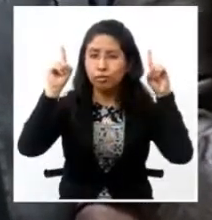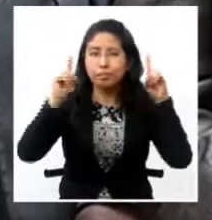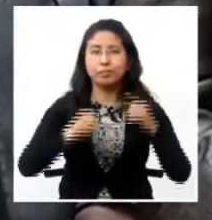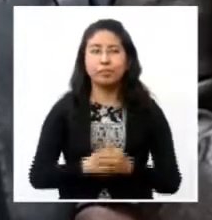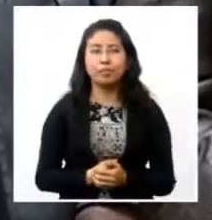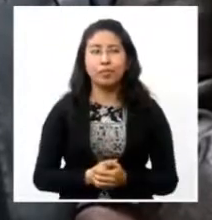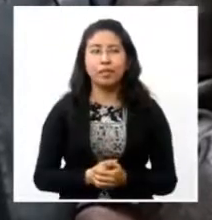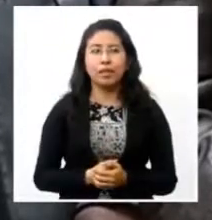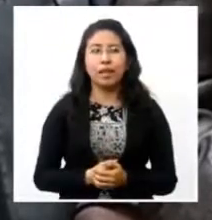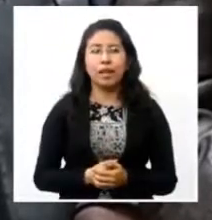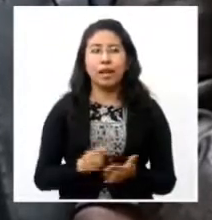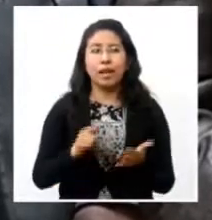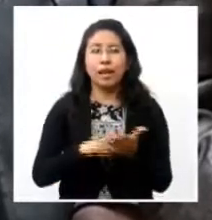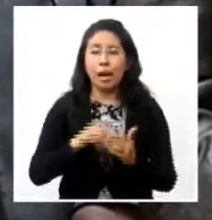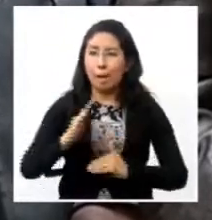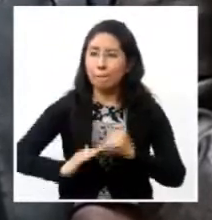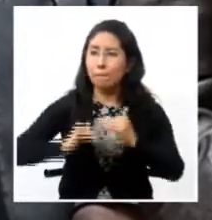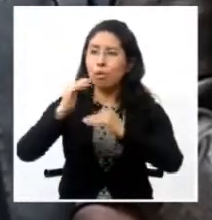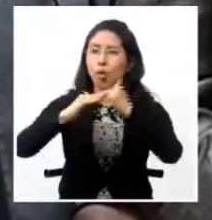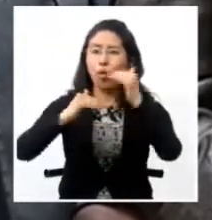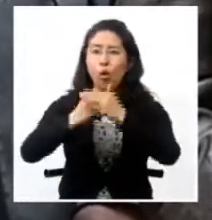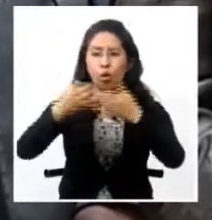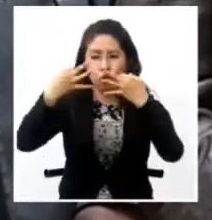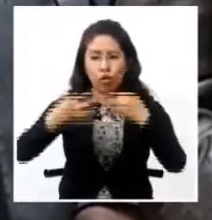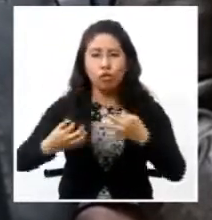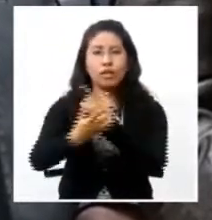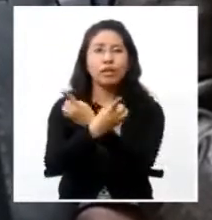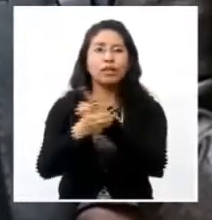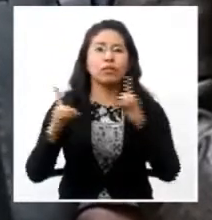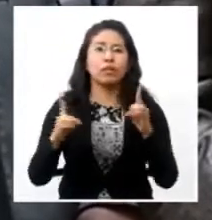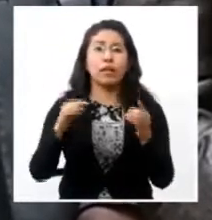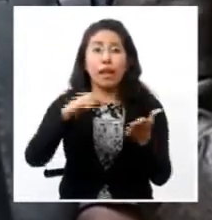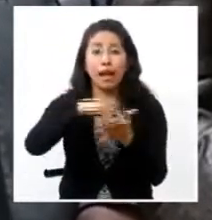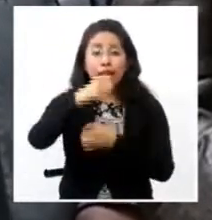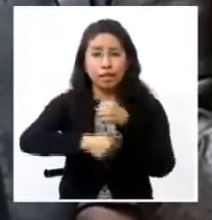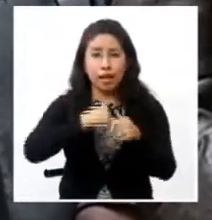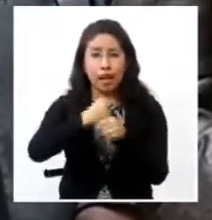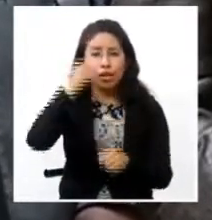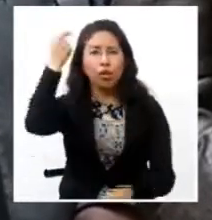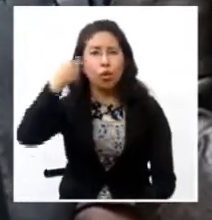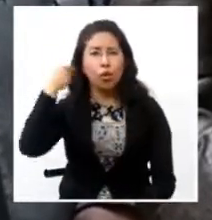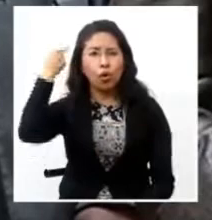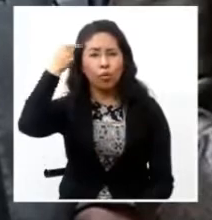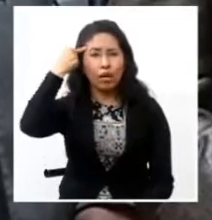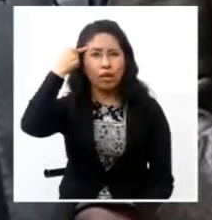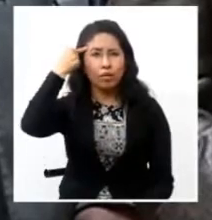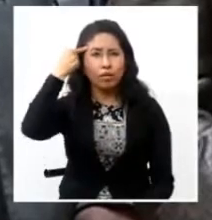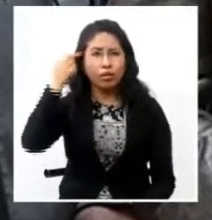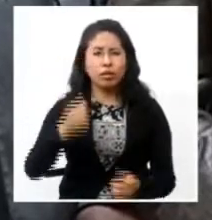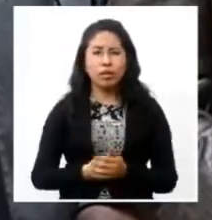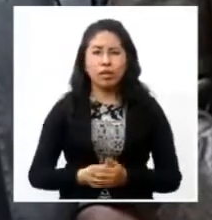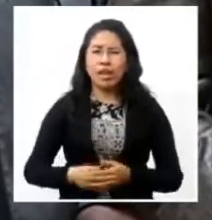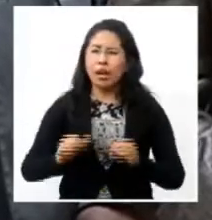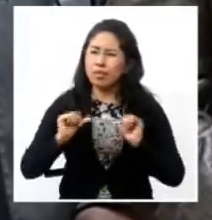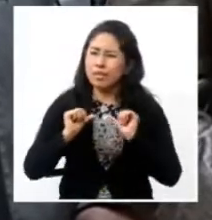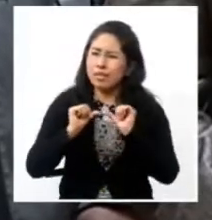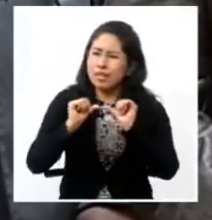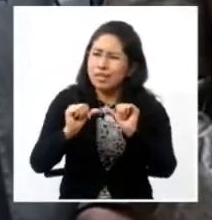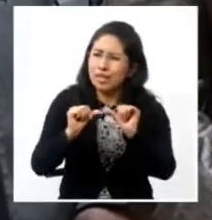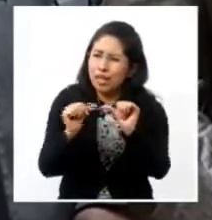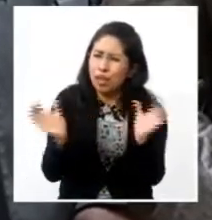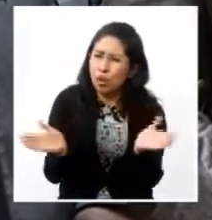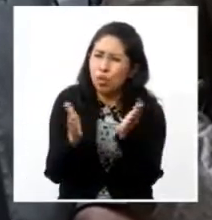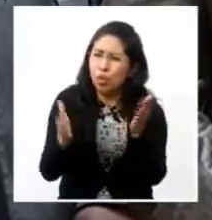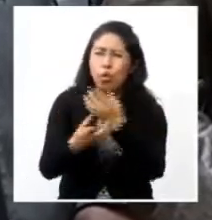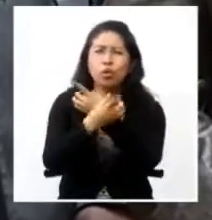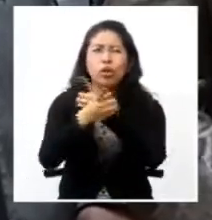la consolidación de la democracia. En este año de gobierno, sostuvimos la democracia contra viento